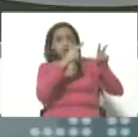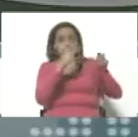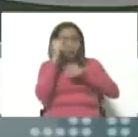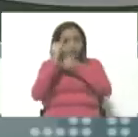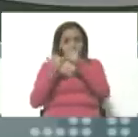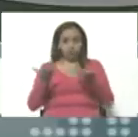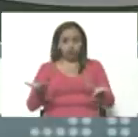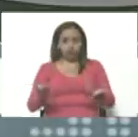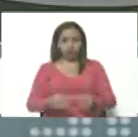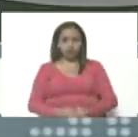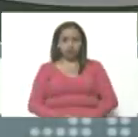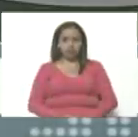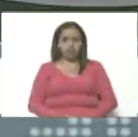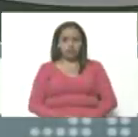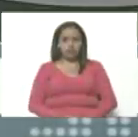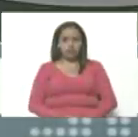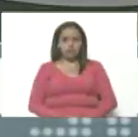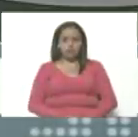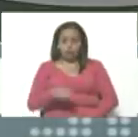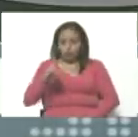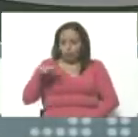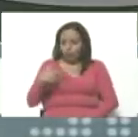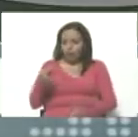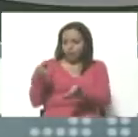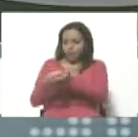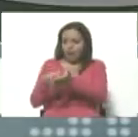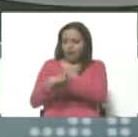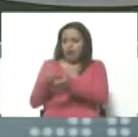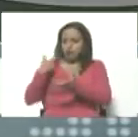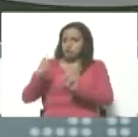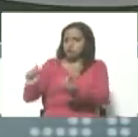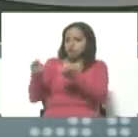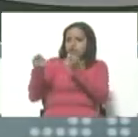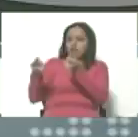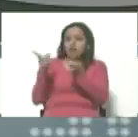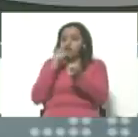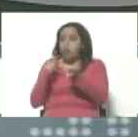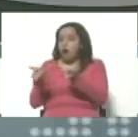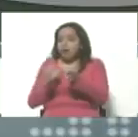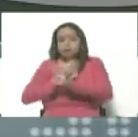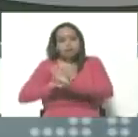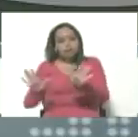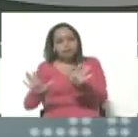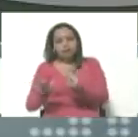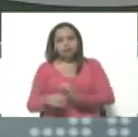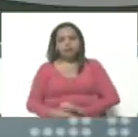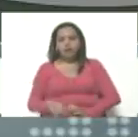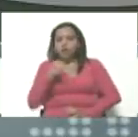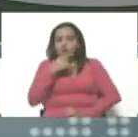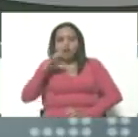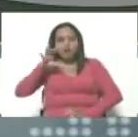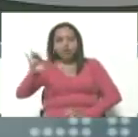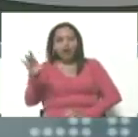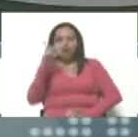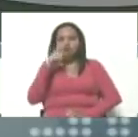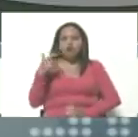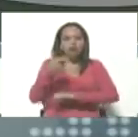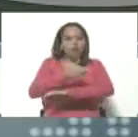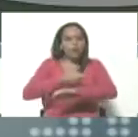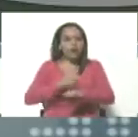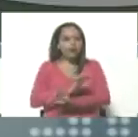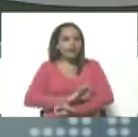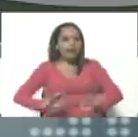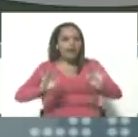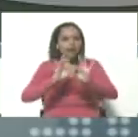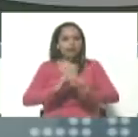videos. El sálvese quien pueda, sálvese quien pueda. No hay Estado, no hay gobierno.